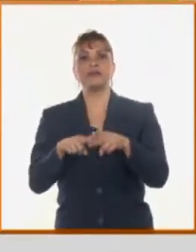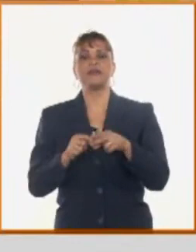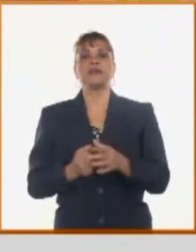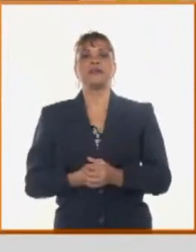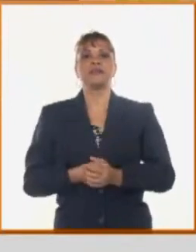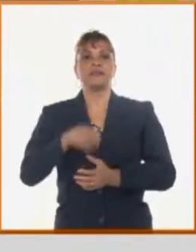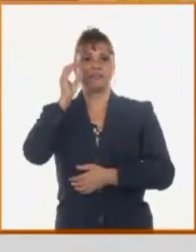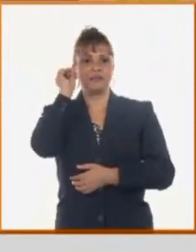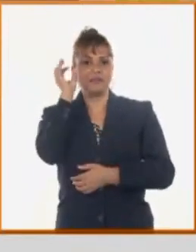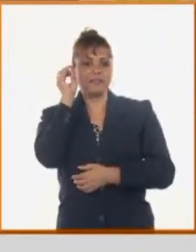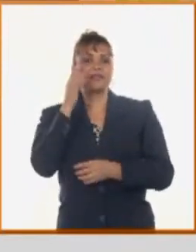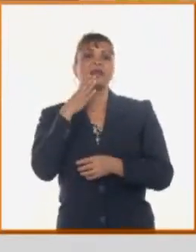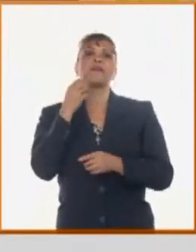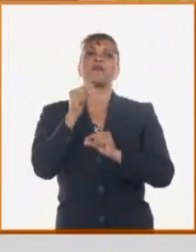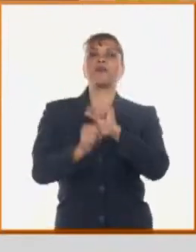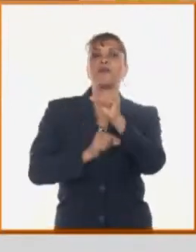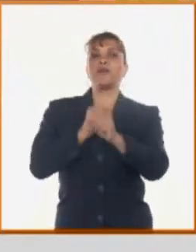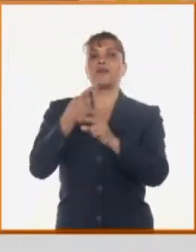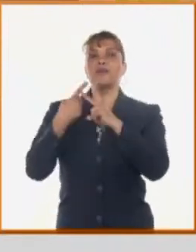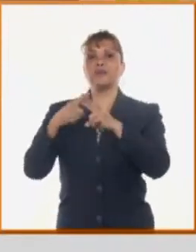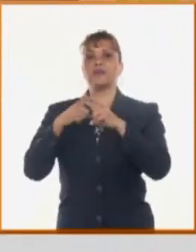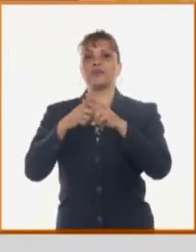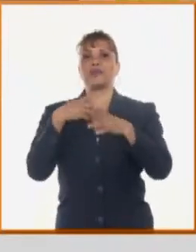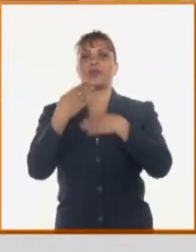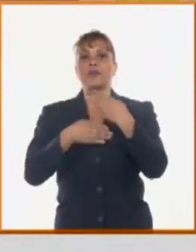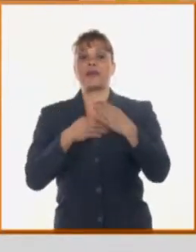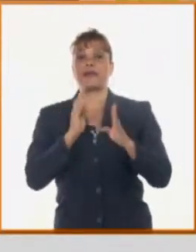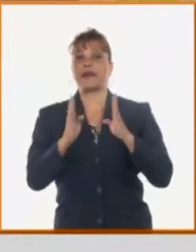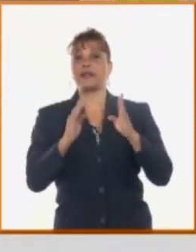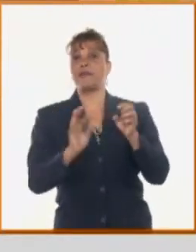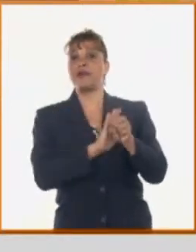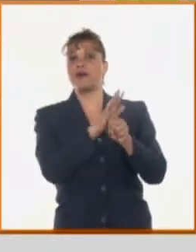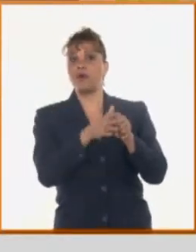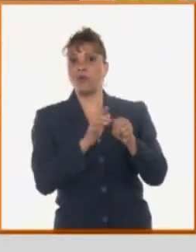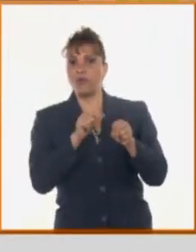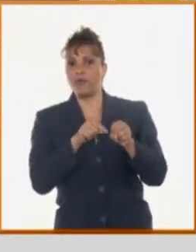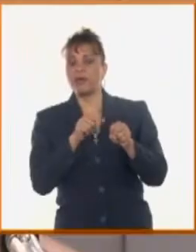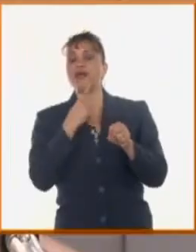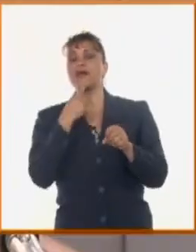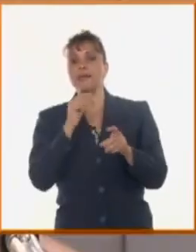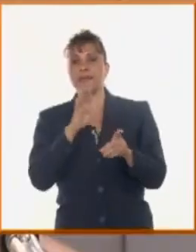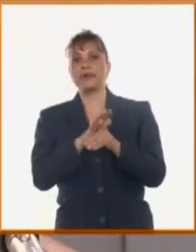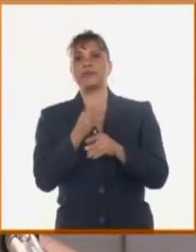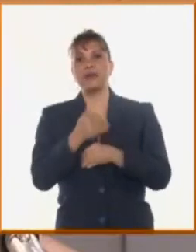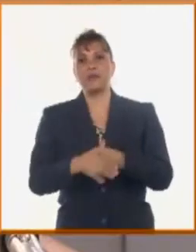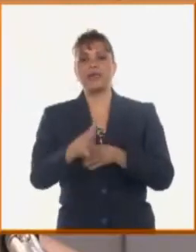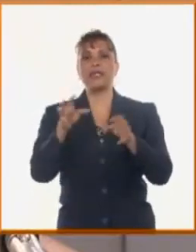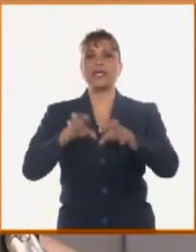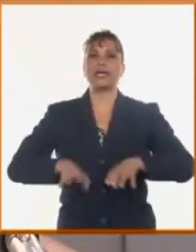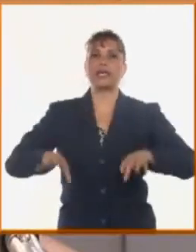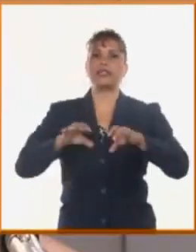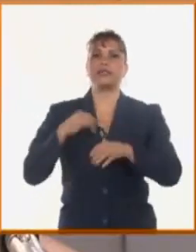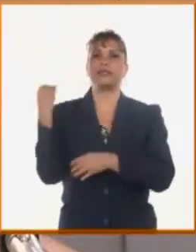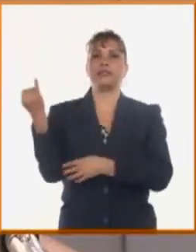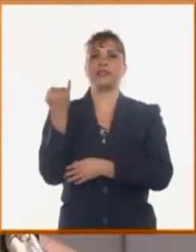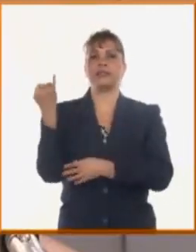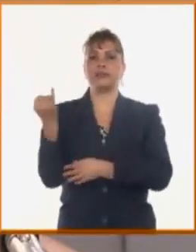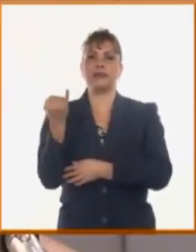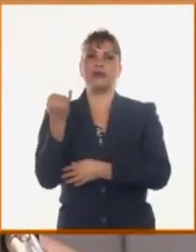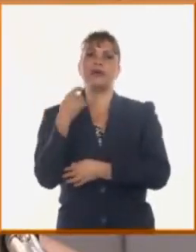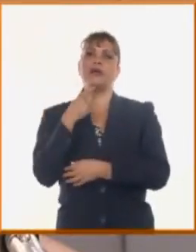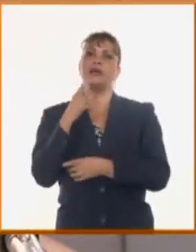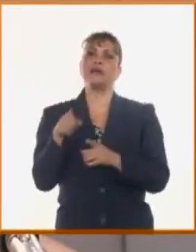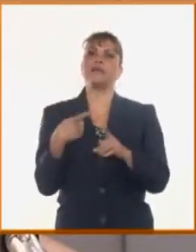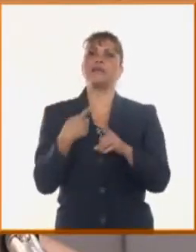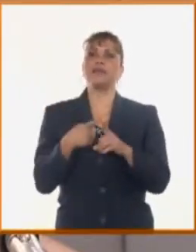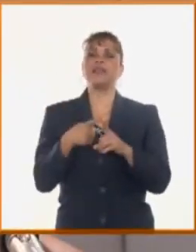creativas para resolver los problemas. Creo que en plena pandemia, lejanía de nuestro mercado, la crisis internacional de logística, el proceso de contratación